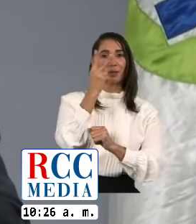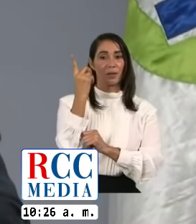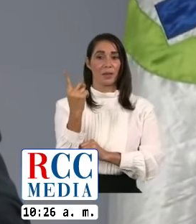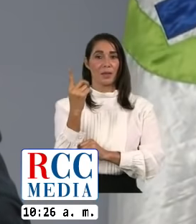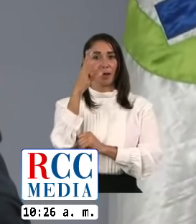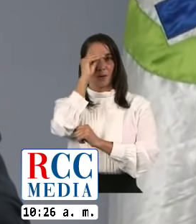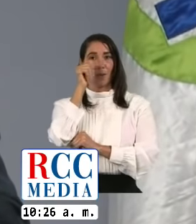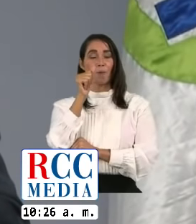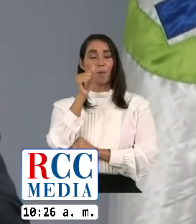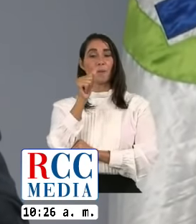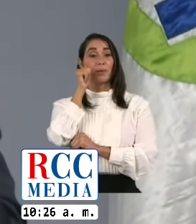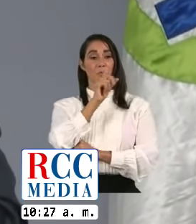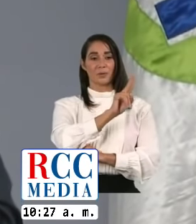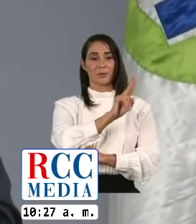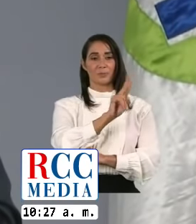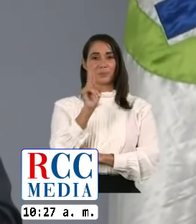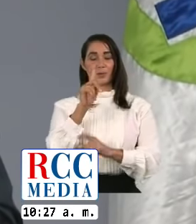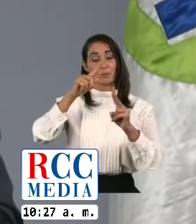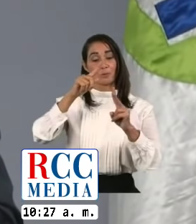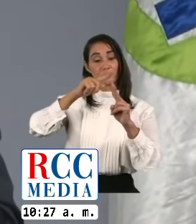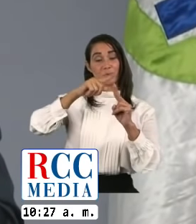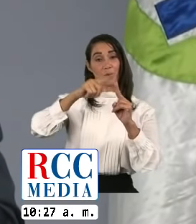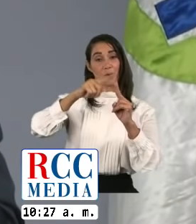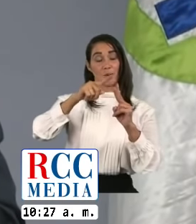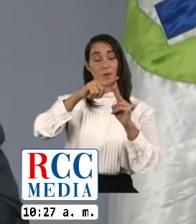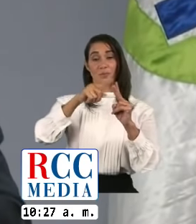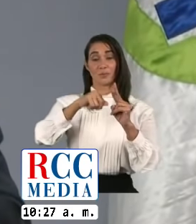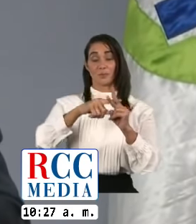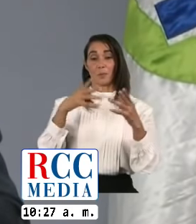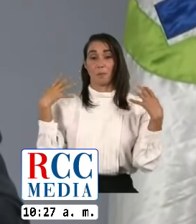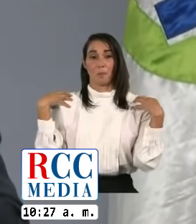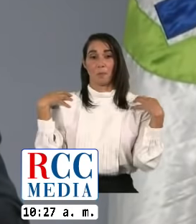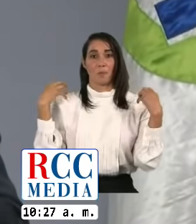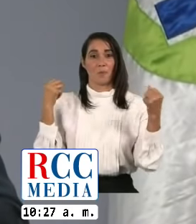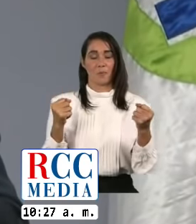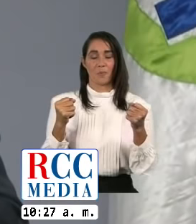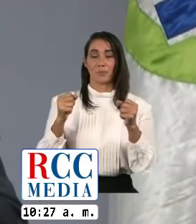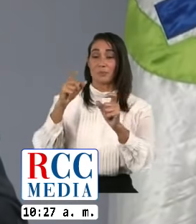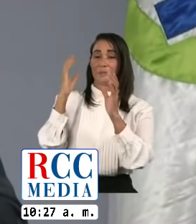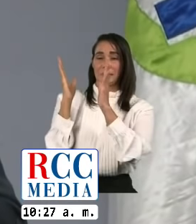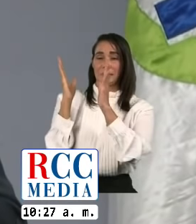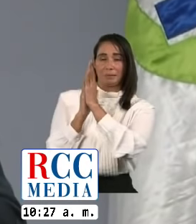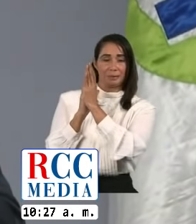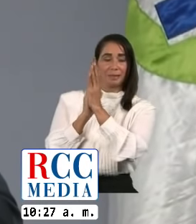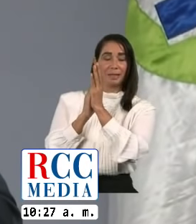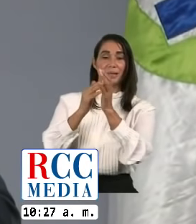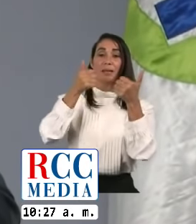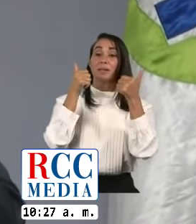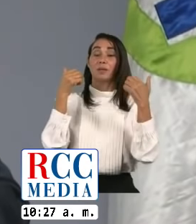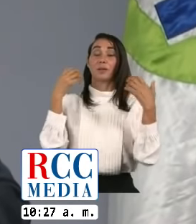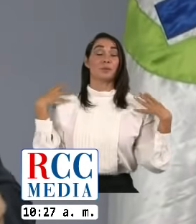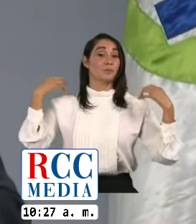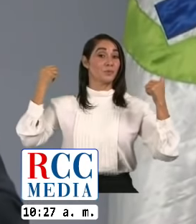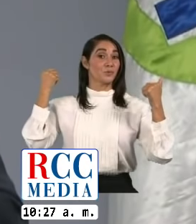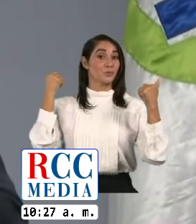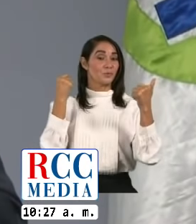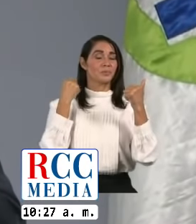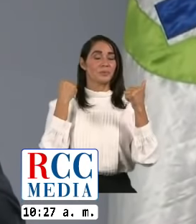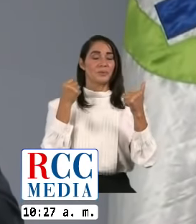para el señor Pasqualini y para la señora Elena Trinidad Lamarche, celebramos la recuperación de la salud